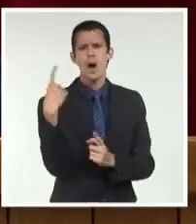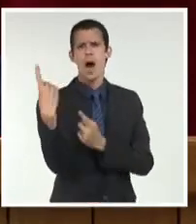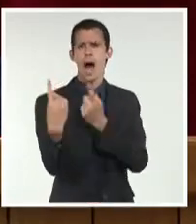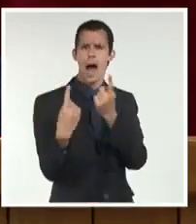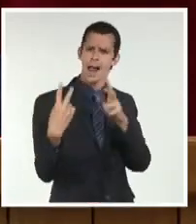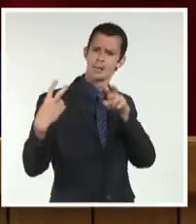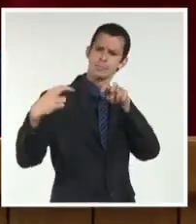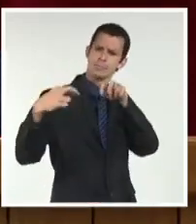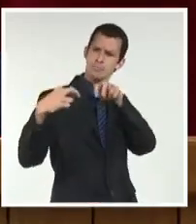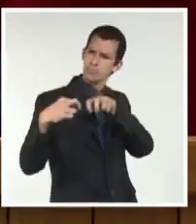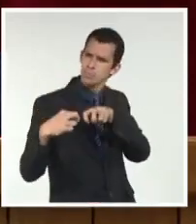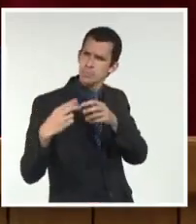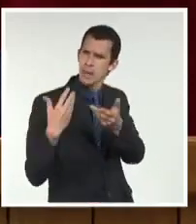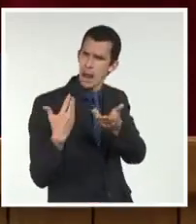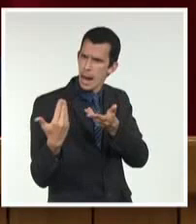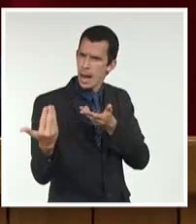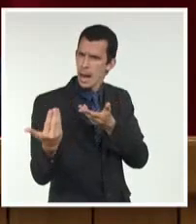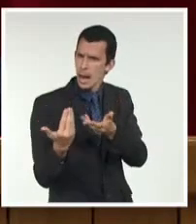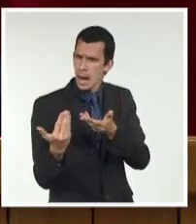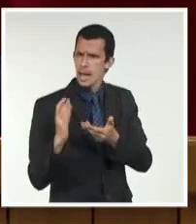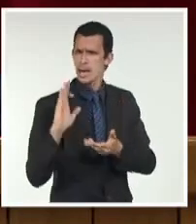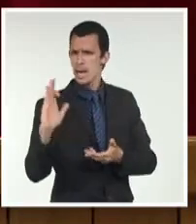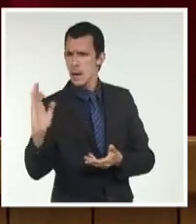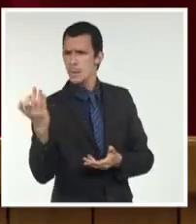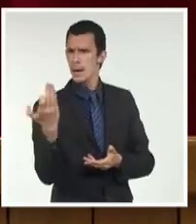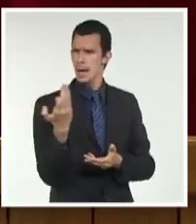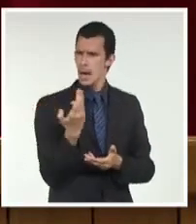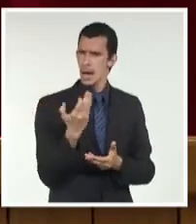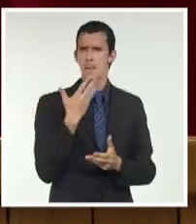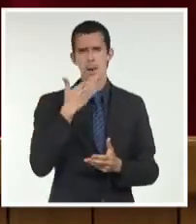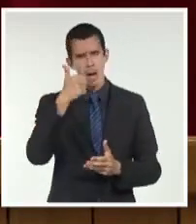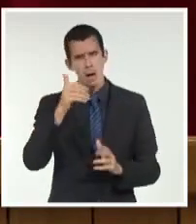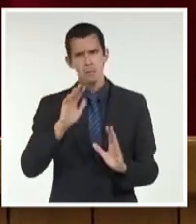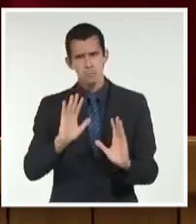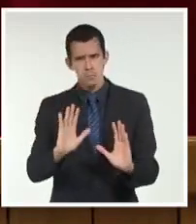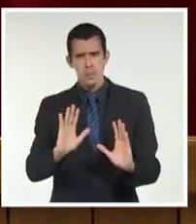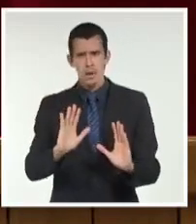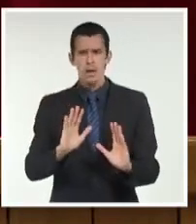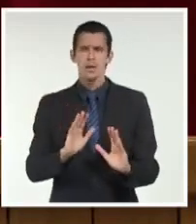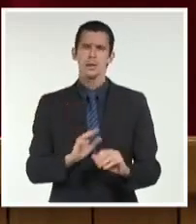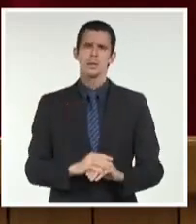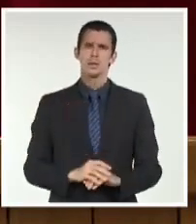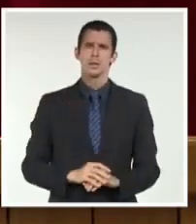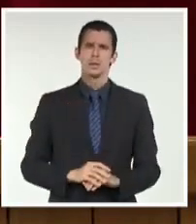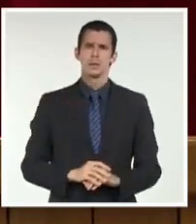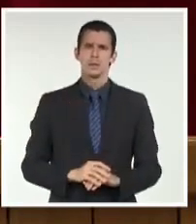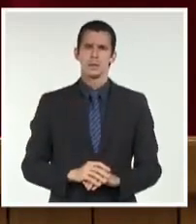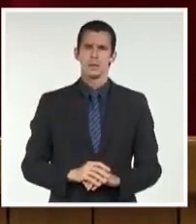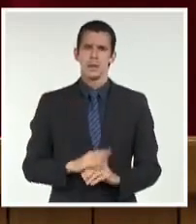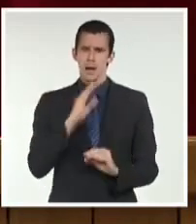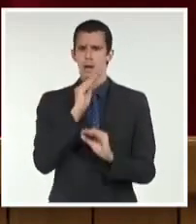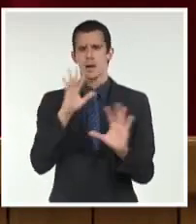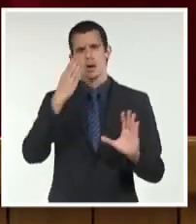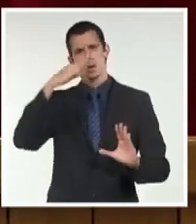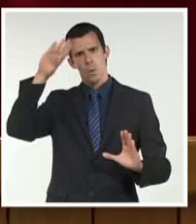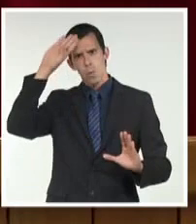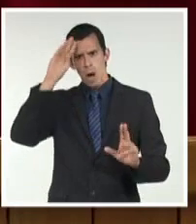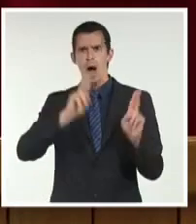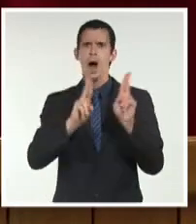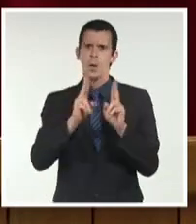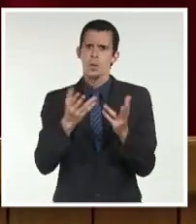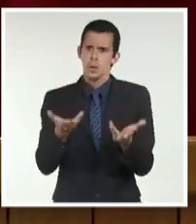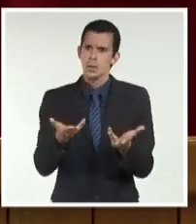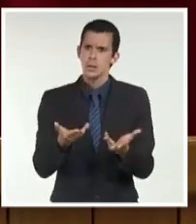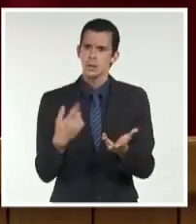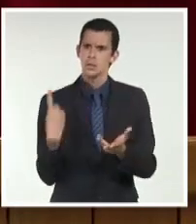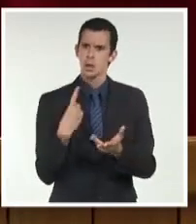Unidos hacia una relación de respeto. Y se sabe que Cuba está dispuesta a avanzar en esa dirección y a dialogar